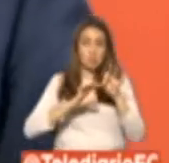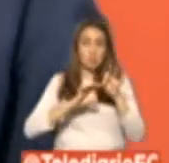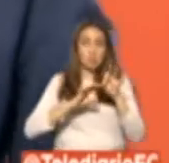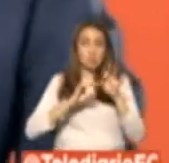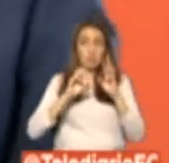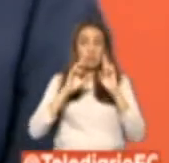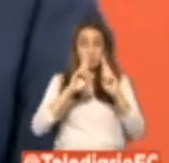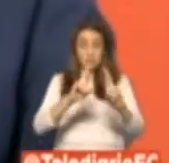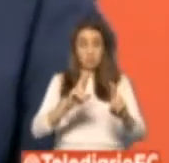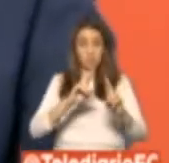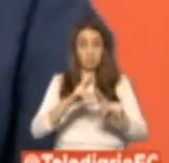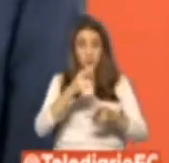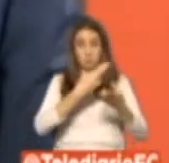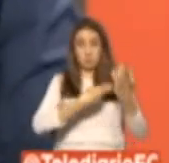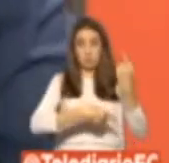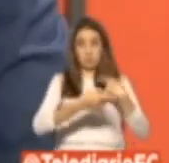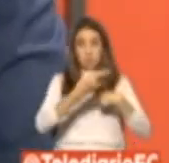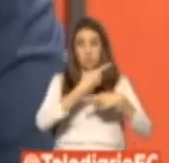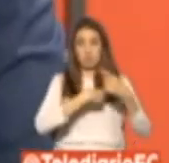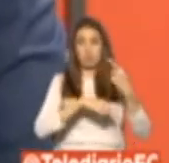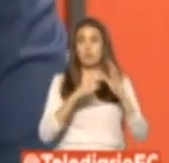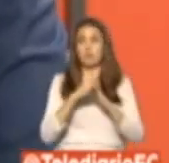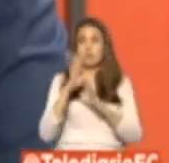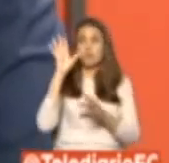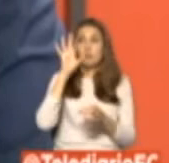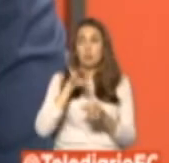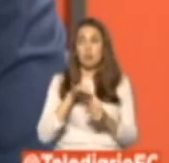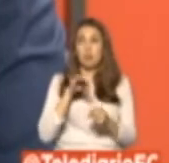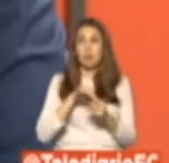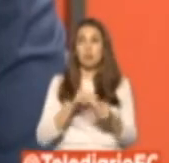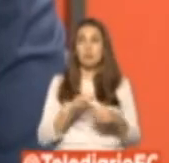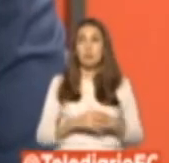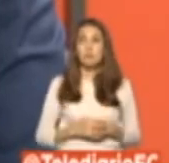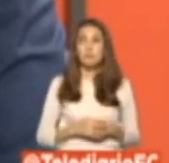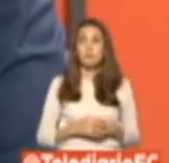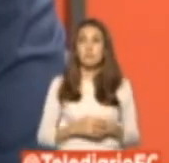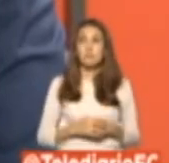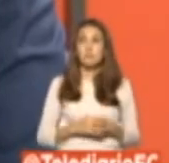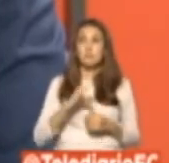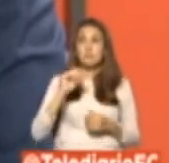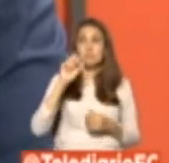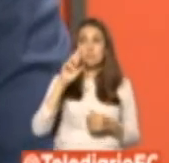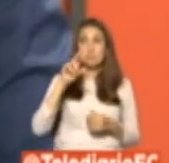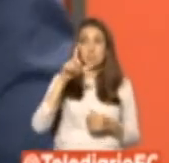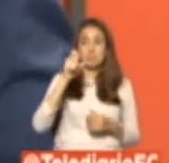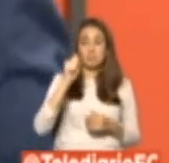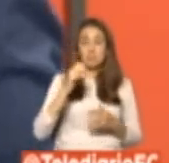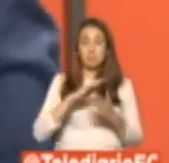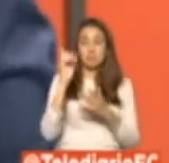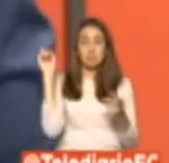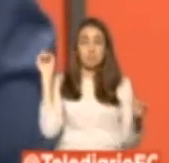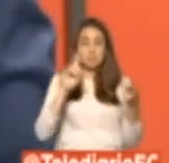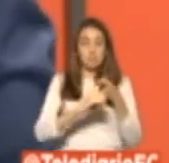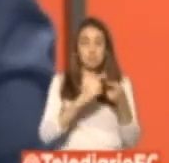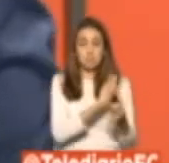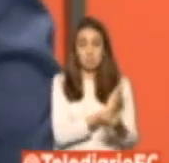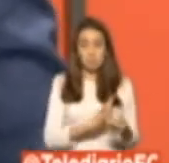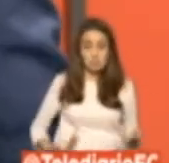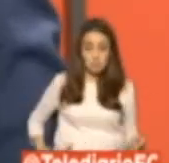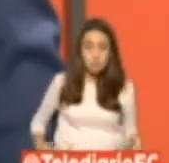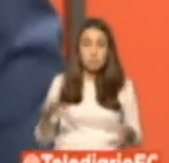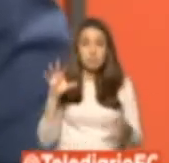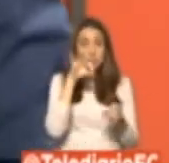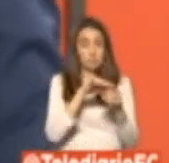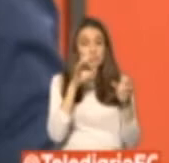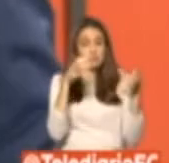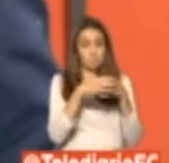a la fuerza del mercado a través de los votos de la ciudad. Carlos Aguinaldo, expresidente del Tribunal Supremo Electoral,